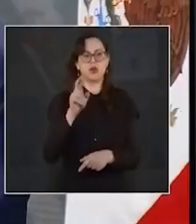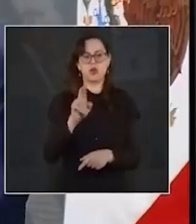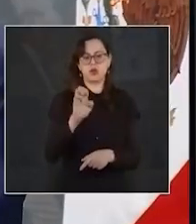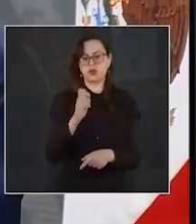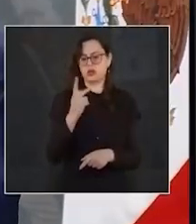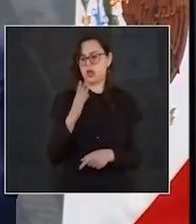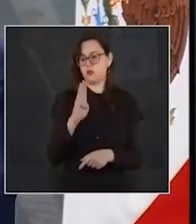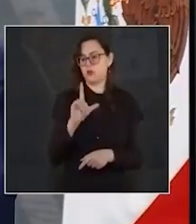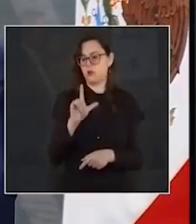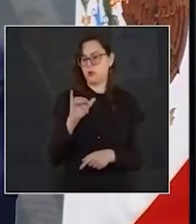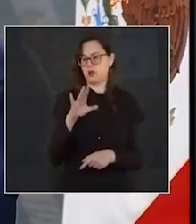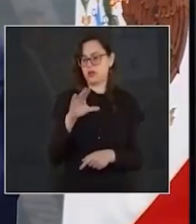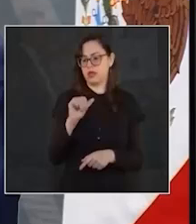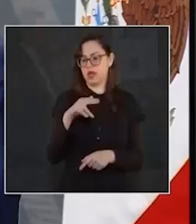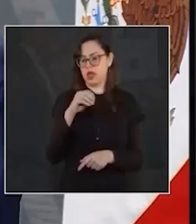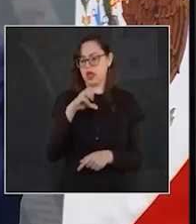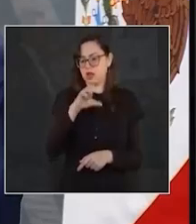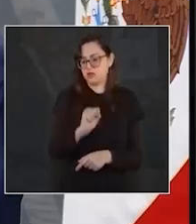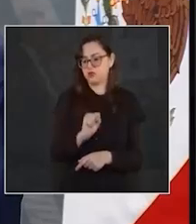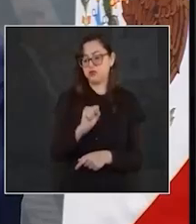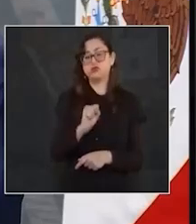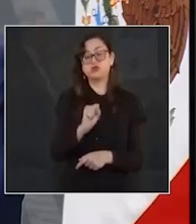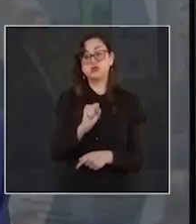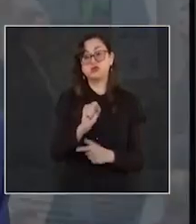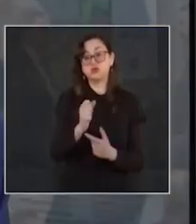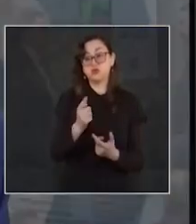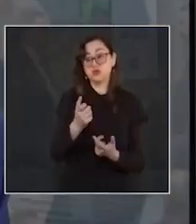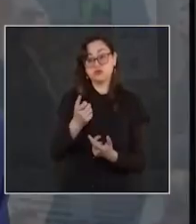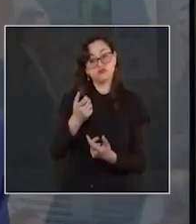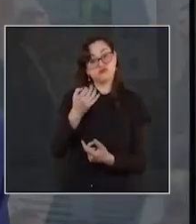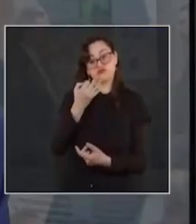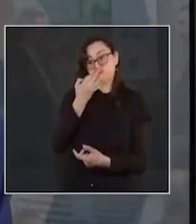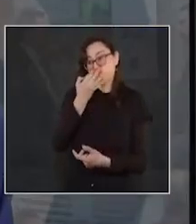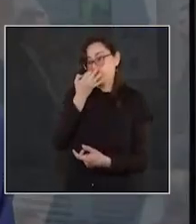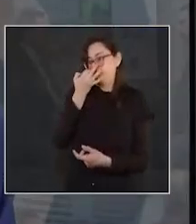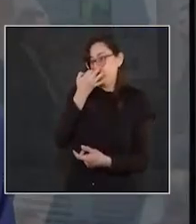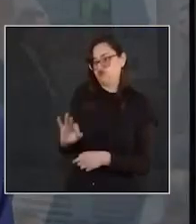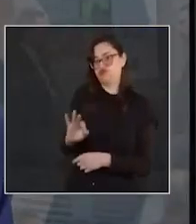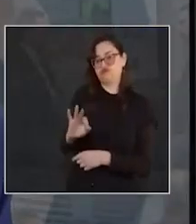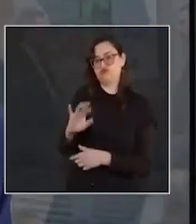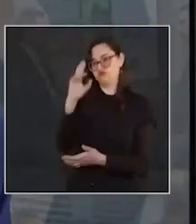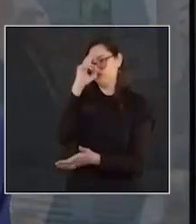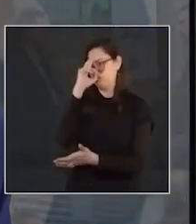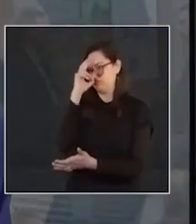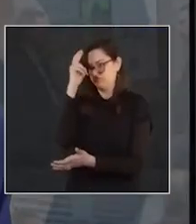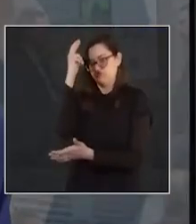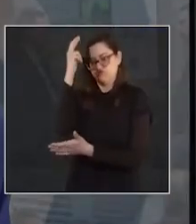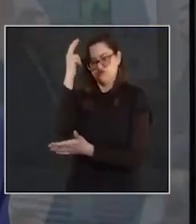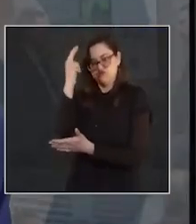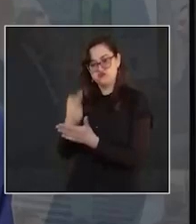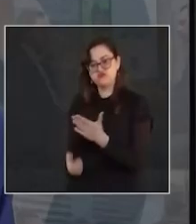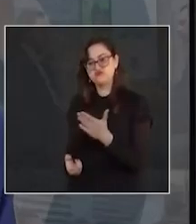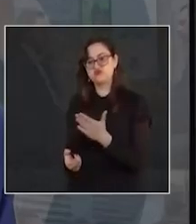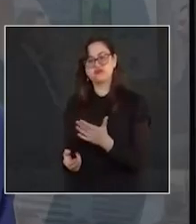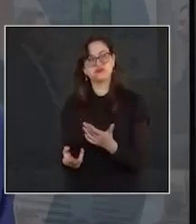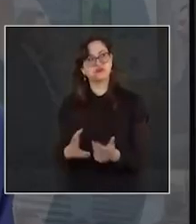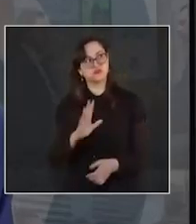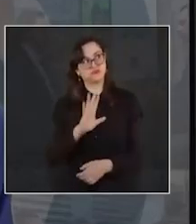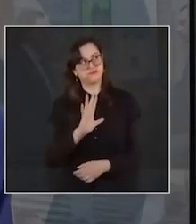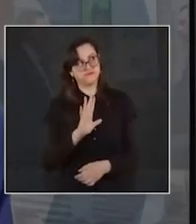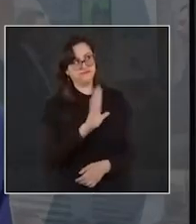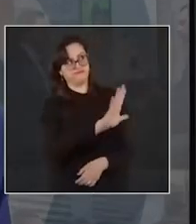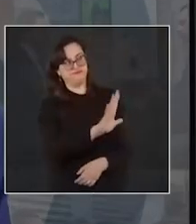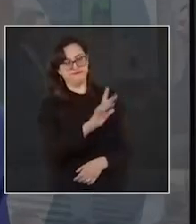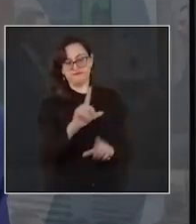México para sus propósitos propagandísticos y politiqueros, vamos a llamar a